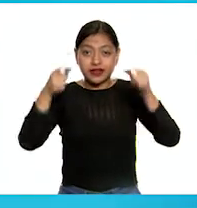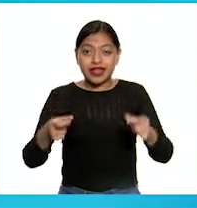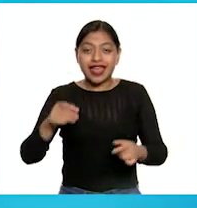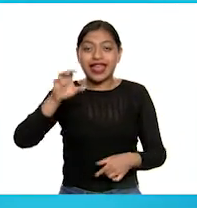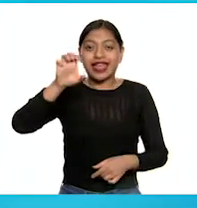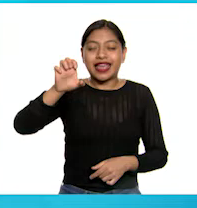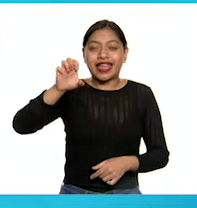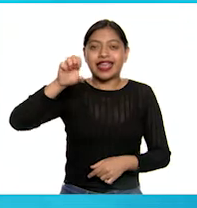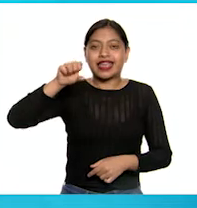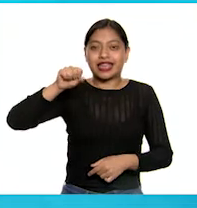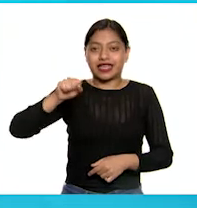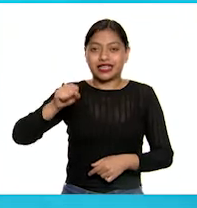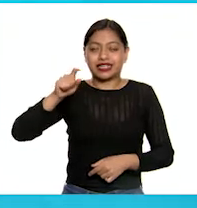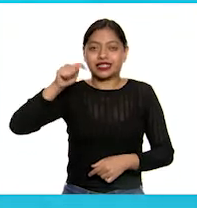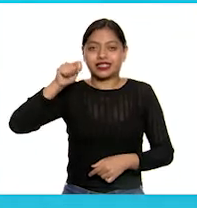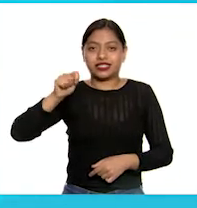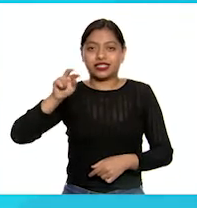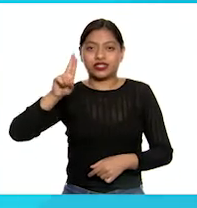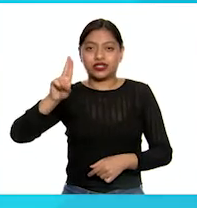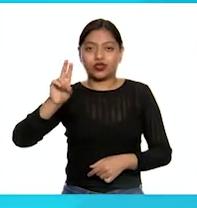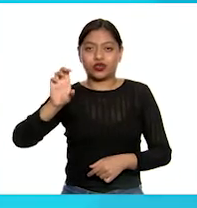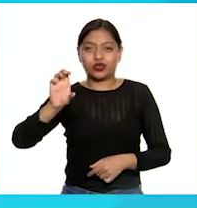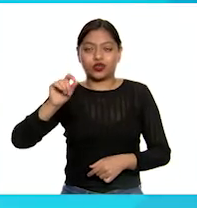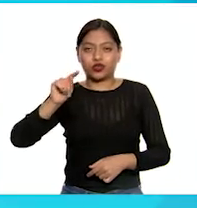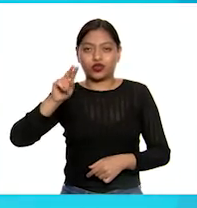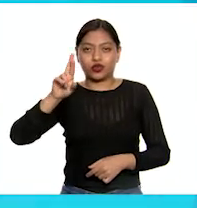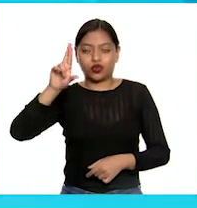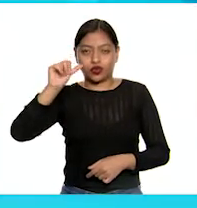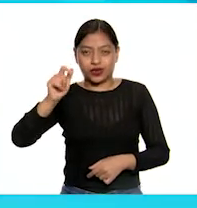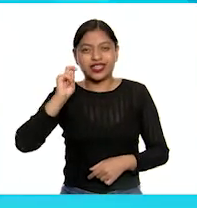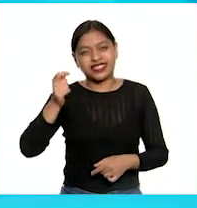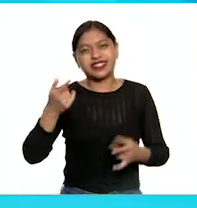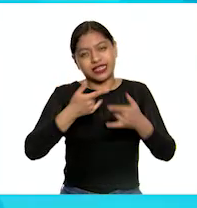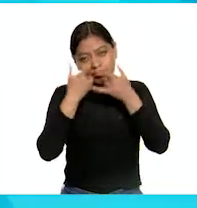estructura del cuento. Vamos a ver la siguiente imagen,